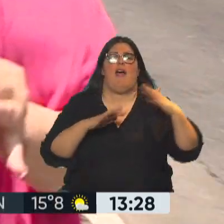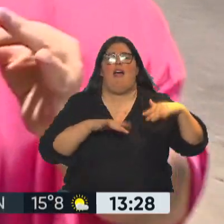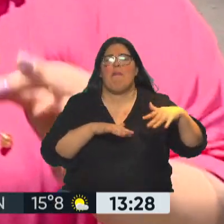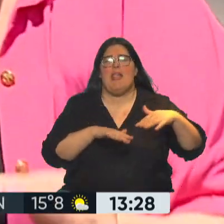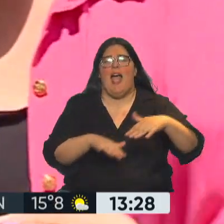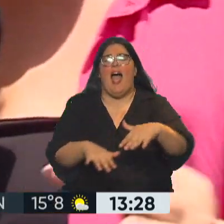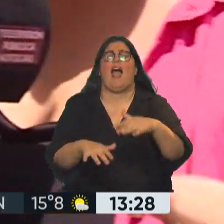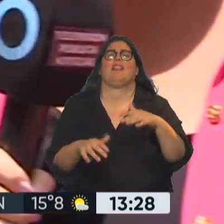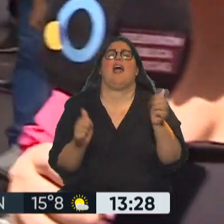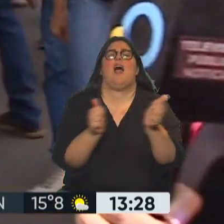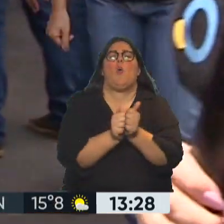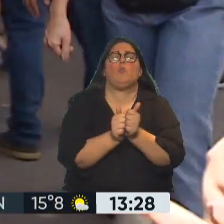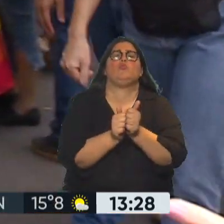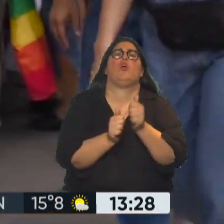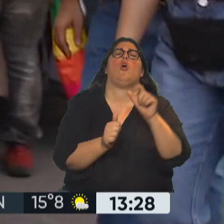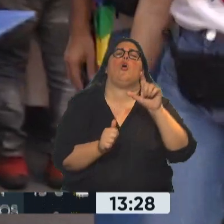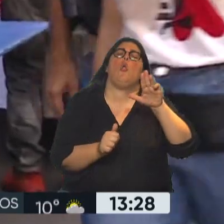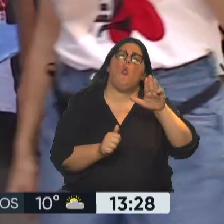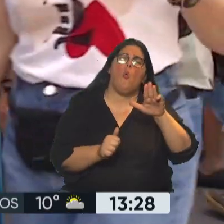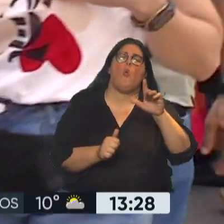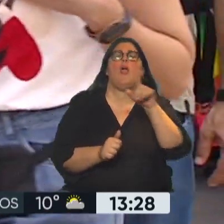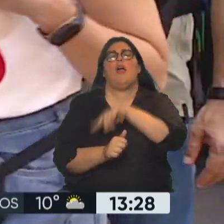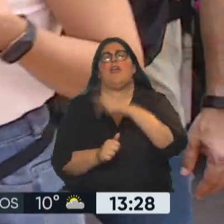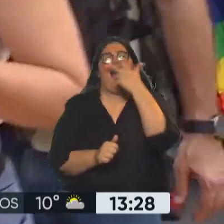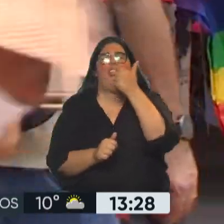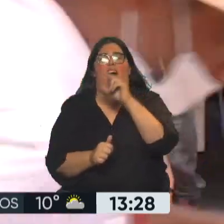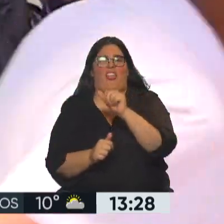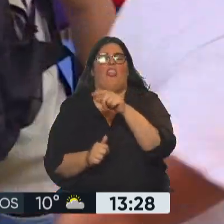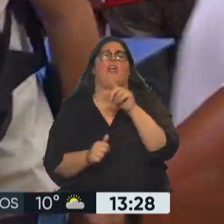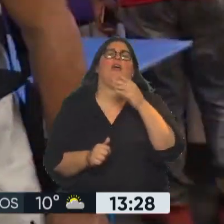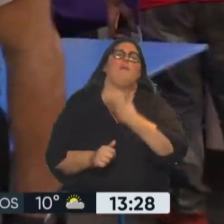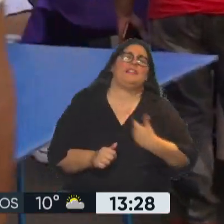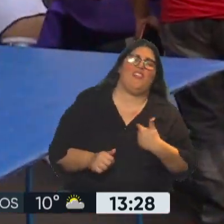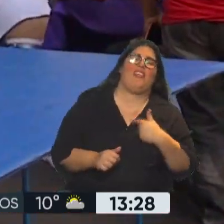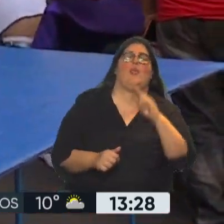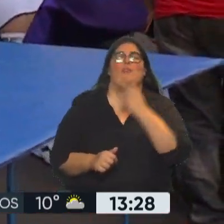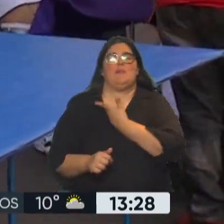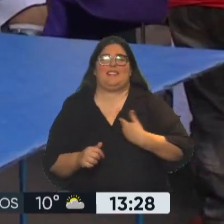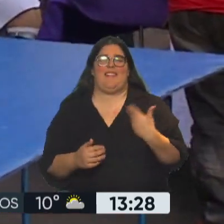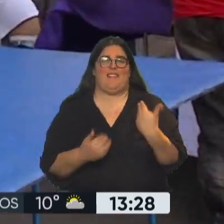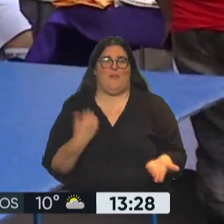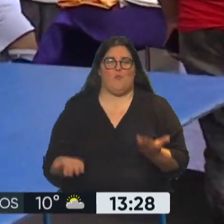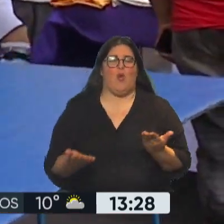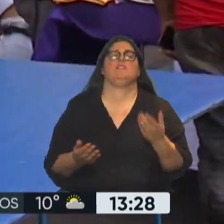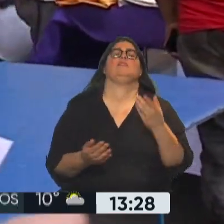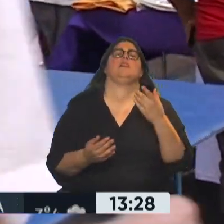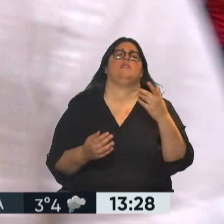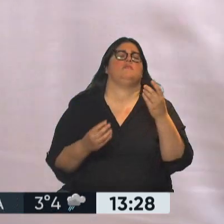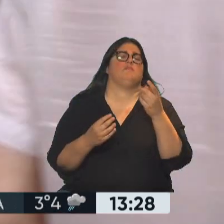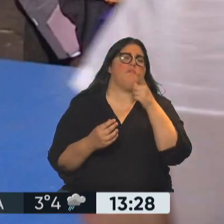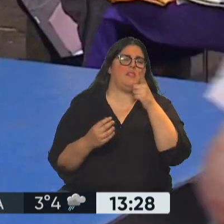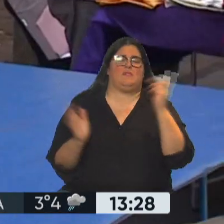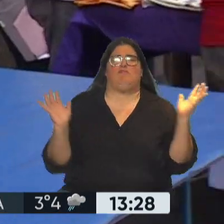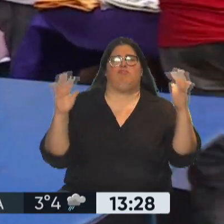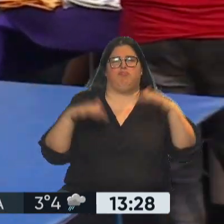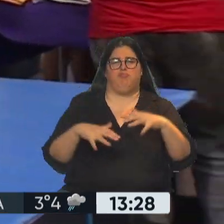realizada por Lula y Haddad, candidato a presidente y vicepresidente de aquí, de Brasil. Una caminata que espera muchísimas personas, que